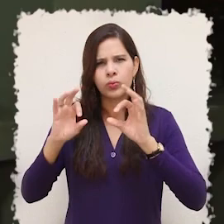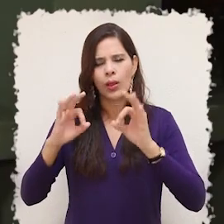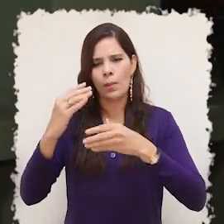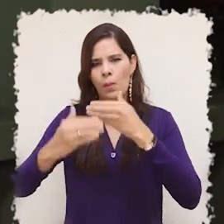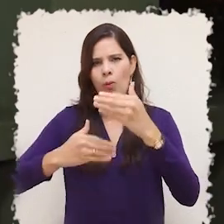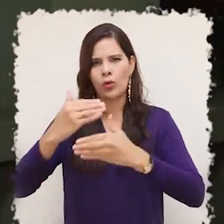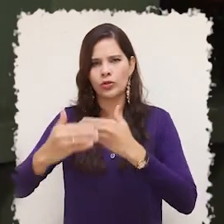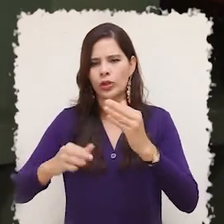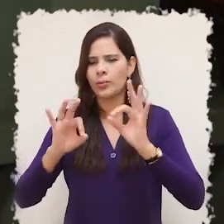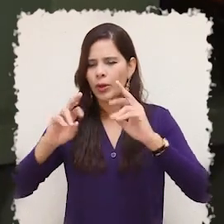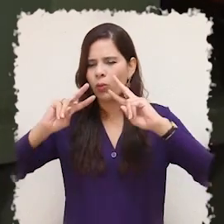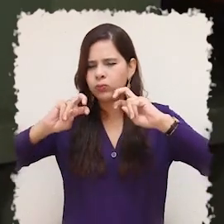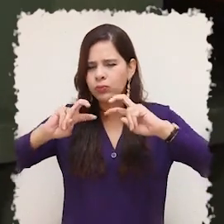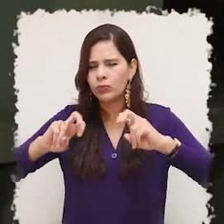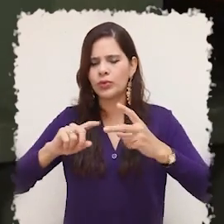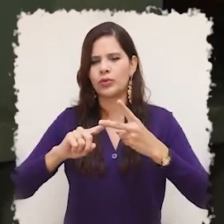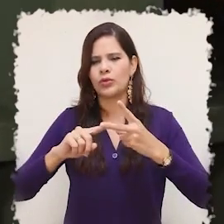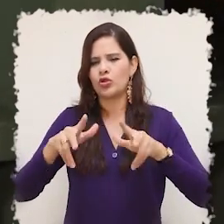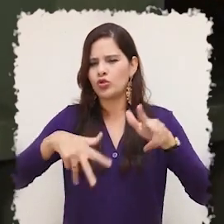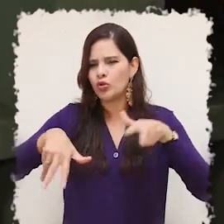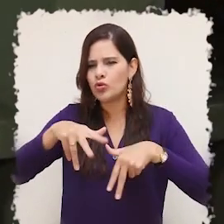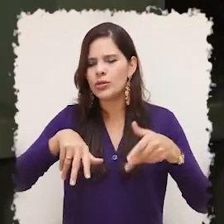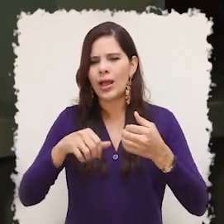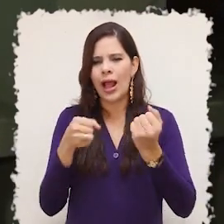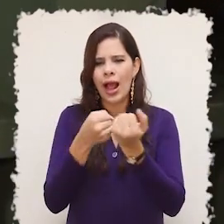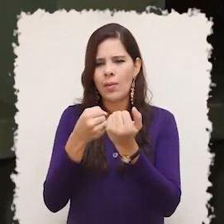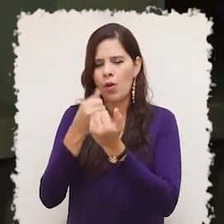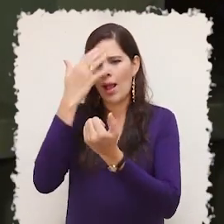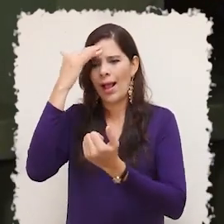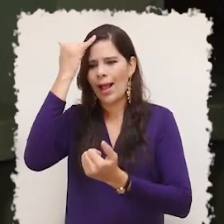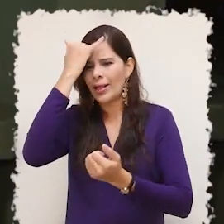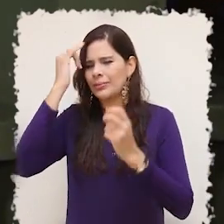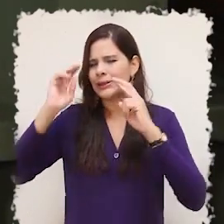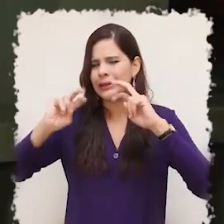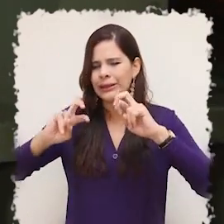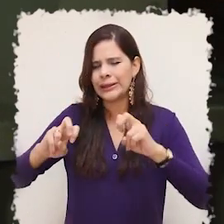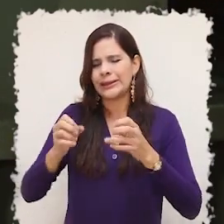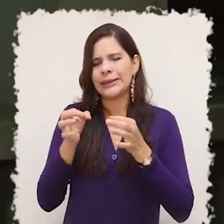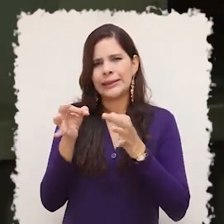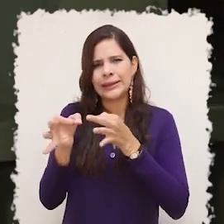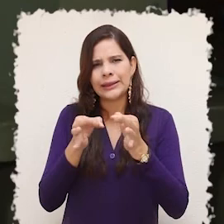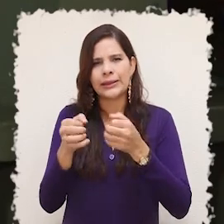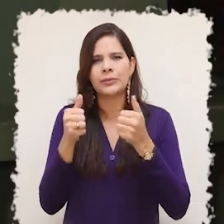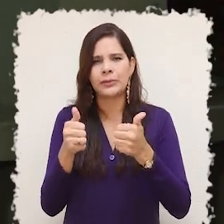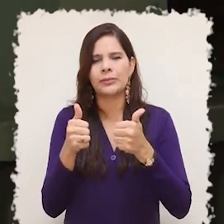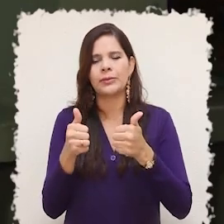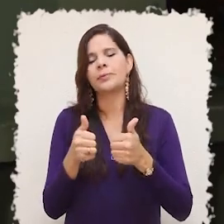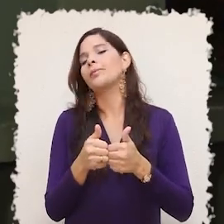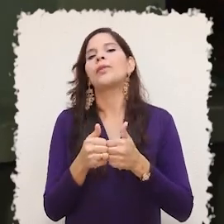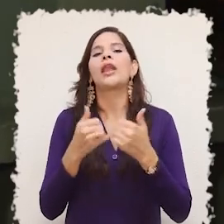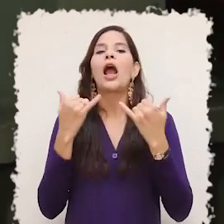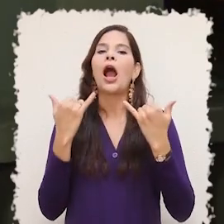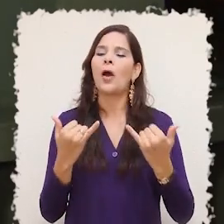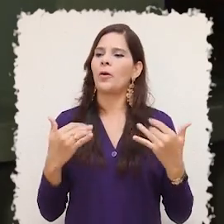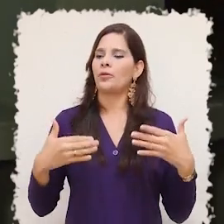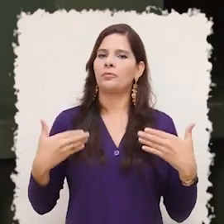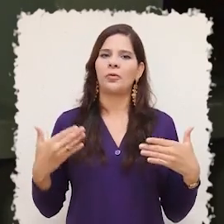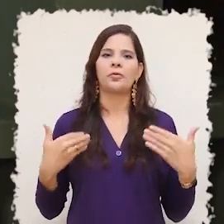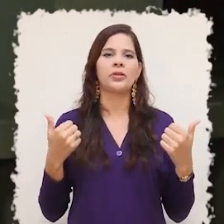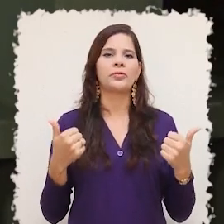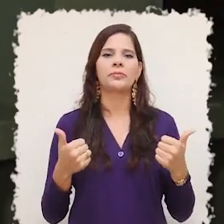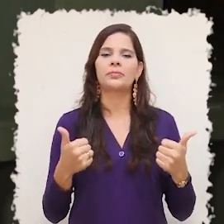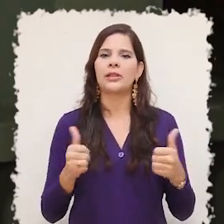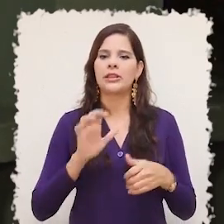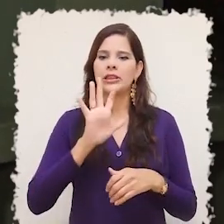formación a nivel de investigación, extensión y fortalecimiento en la academia con los chicos y observando nuestro fruto,